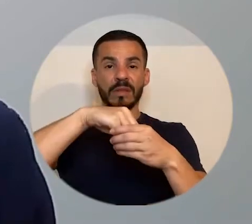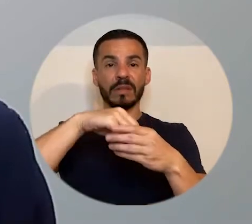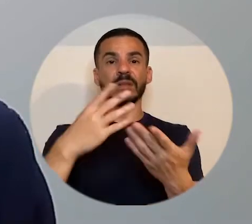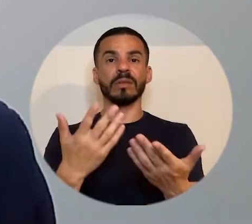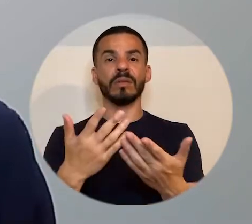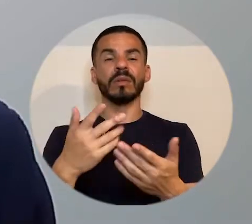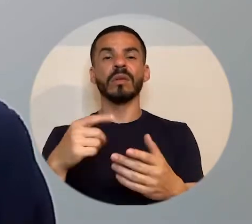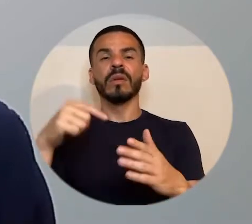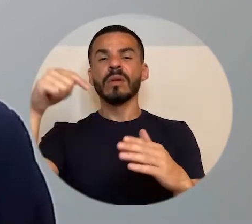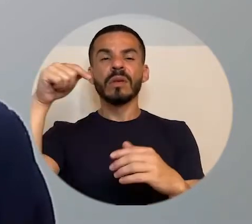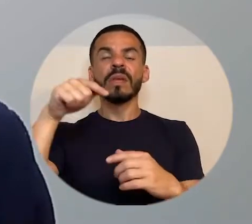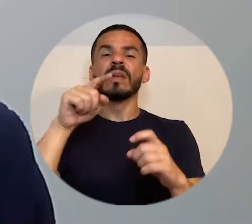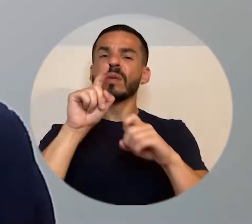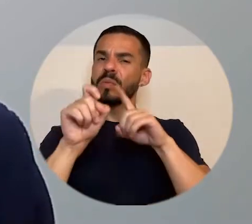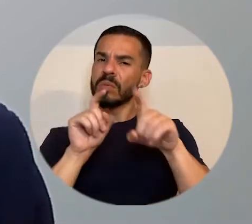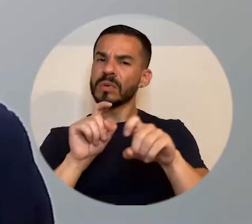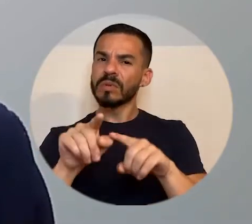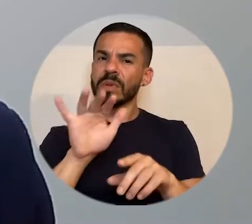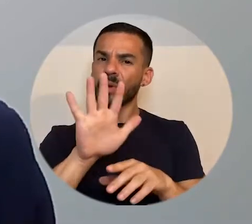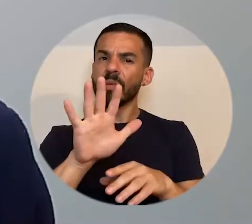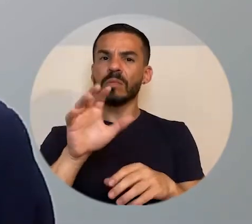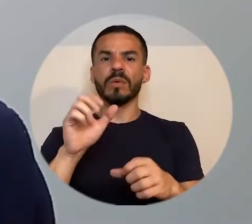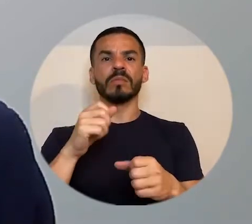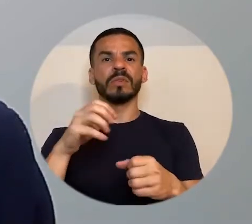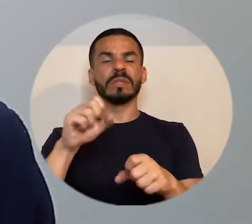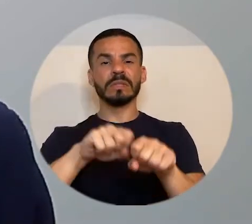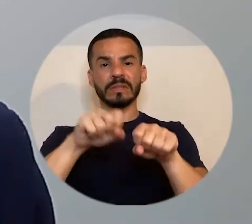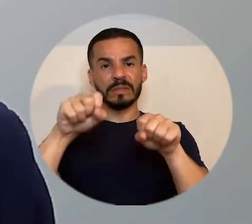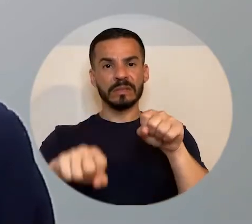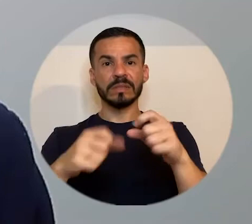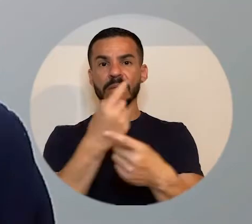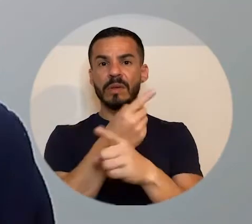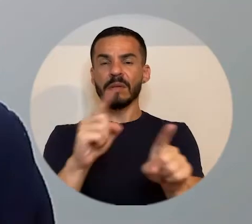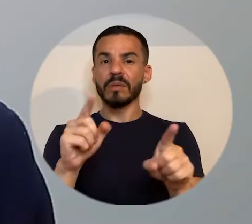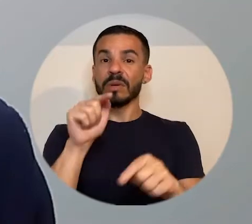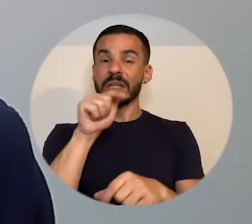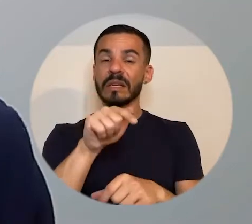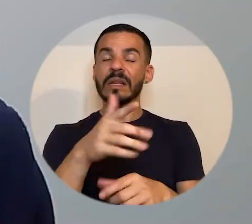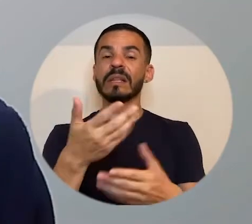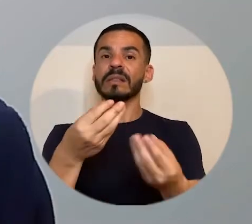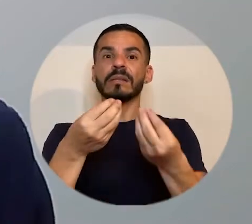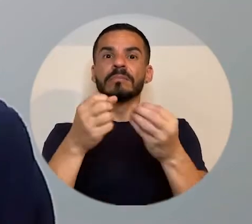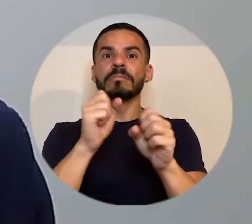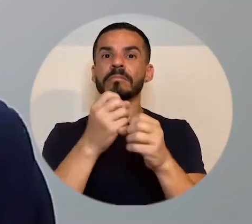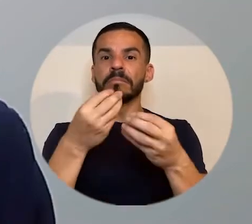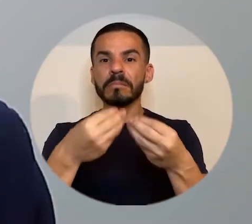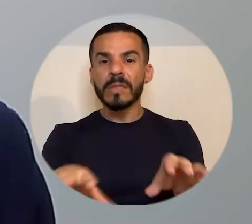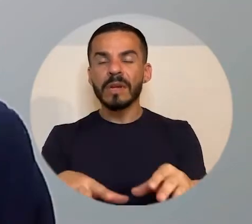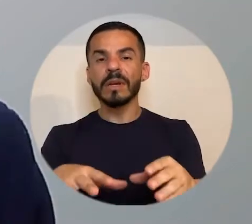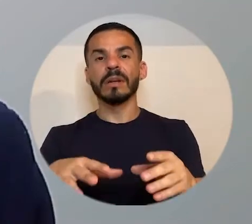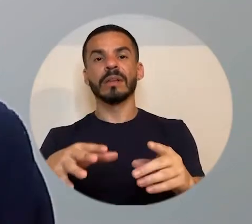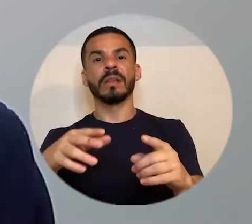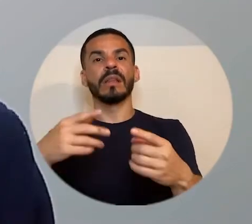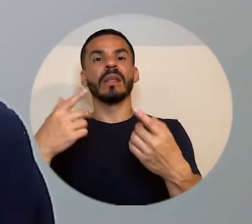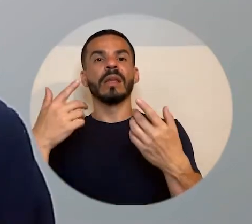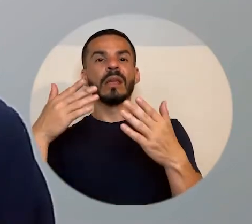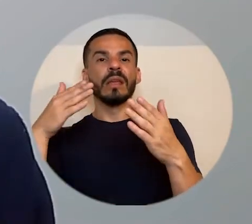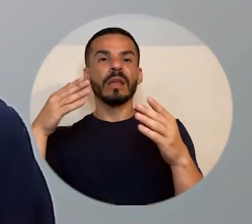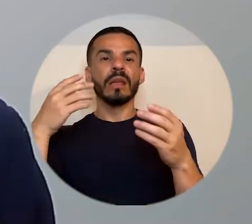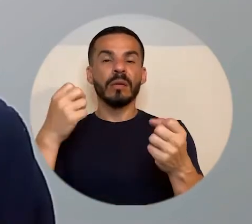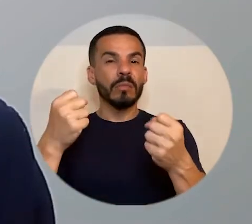nivel interno y el profundo cuestionamiento a su propio sistema democrático, lo cual le hace perder